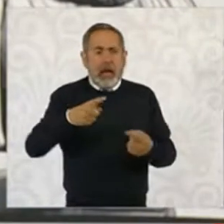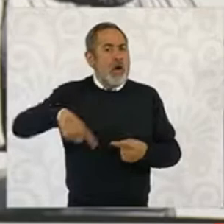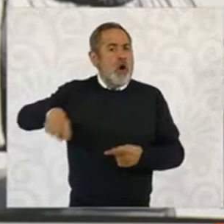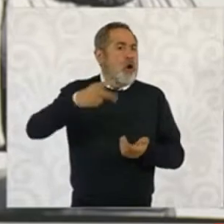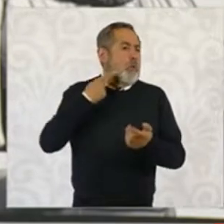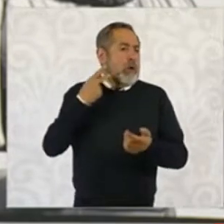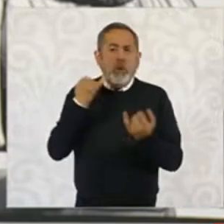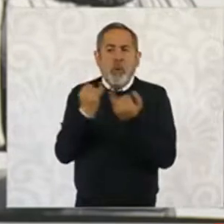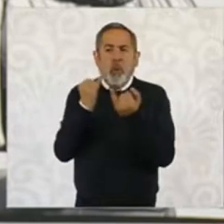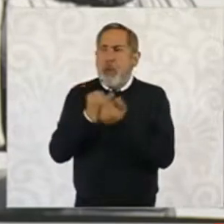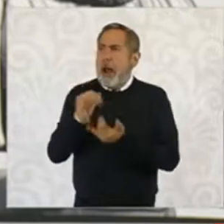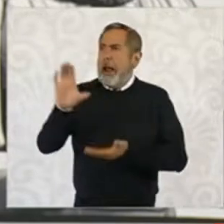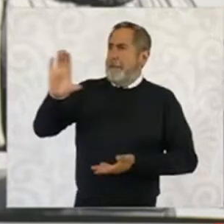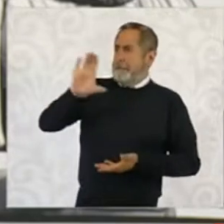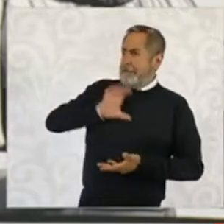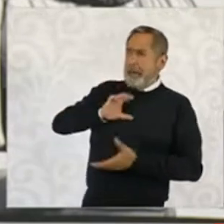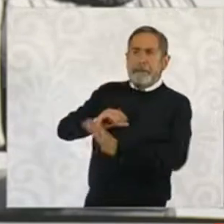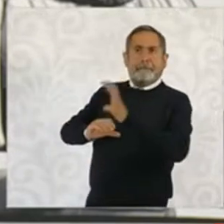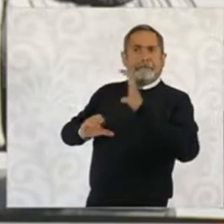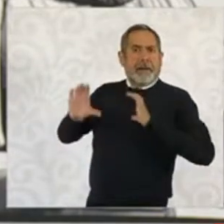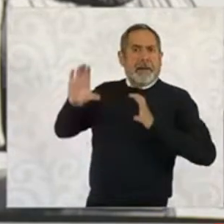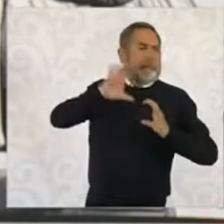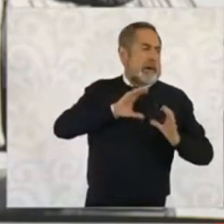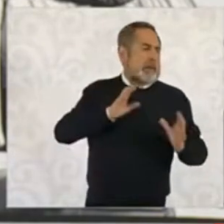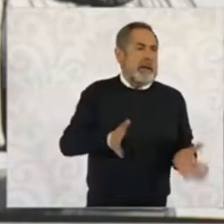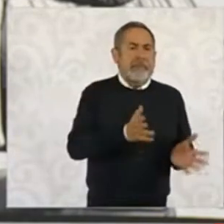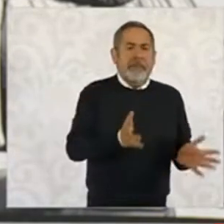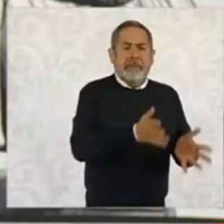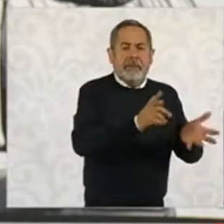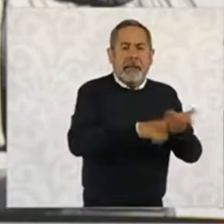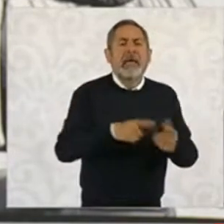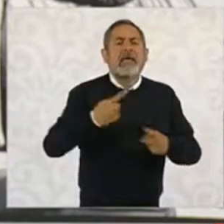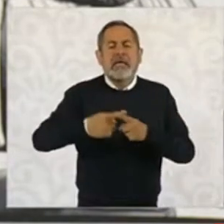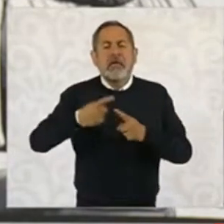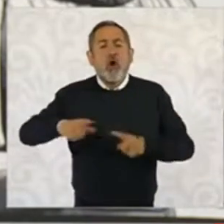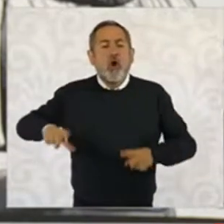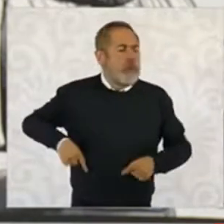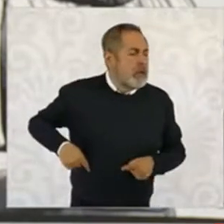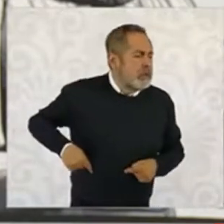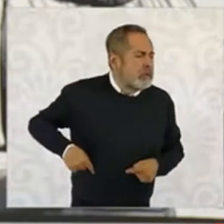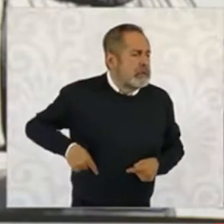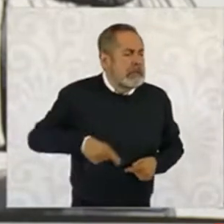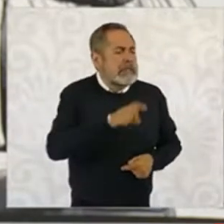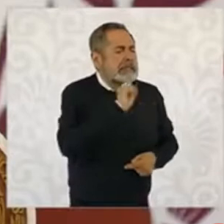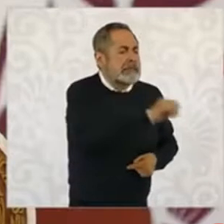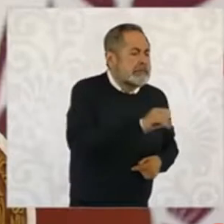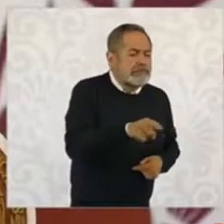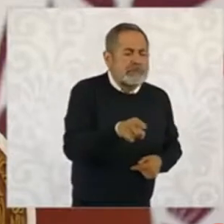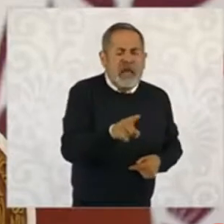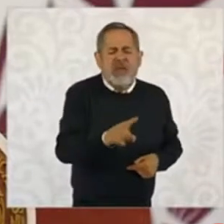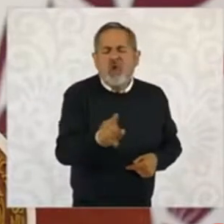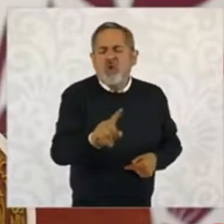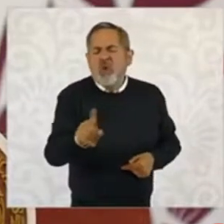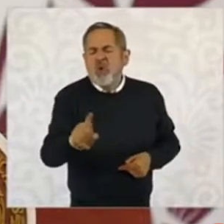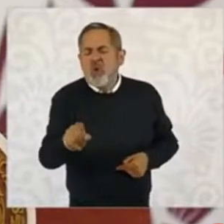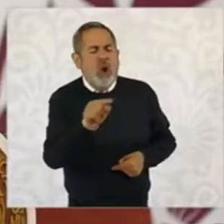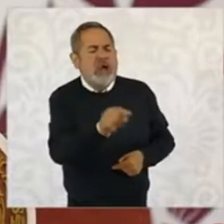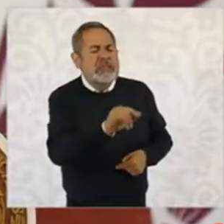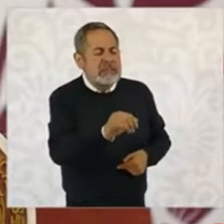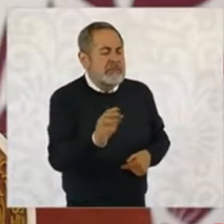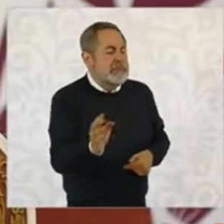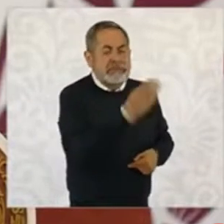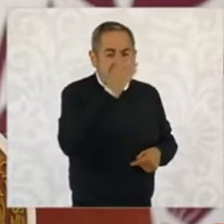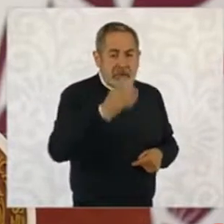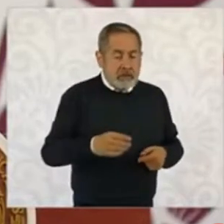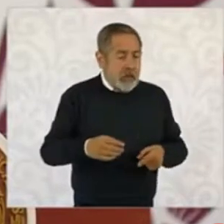¿De quién dependía? Pues de decisiones discrecionales, este sí, este no. Algunos que ni debían